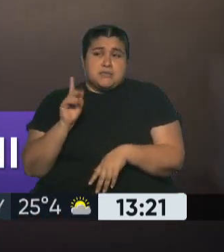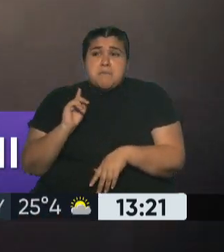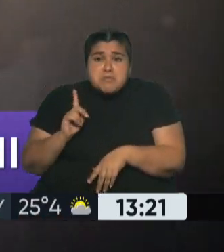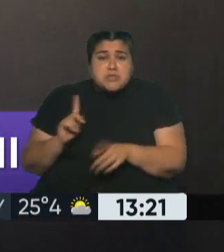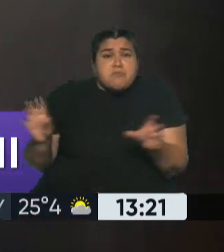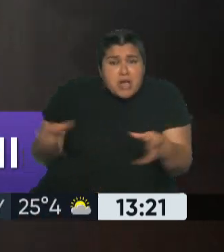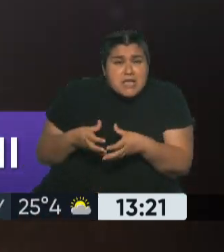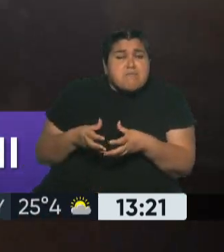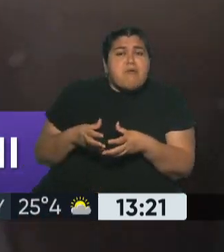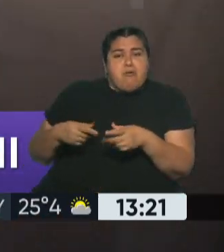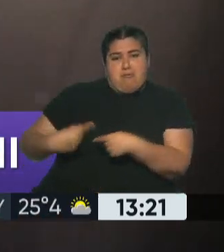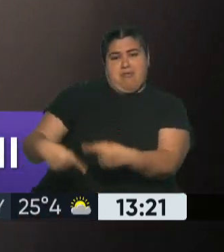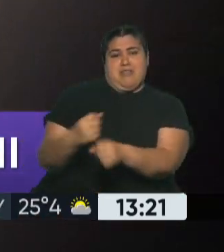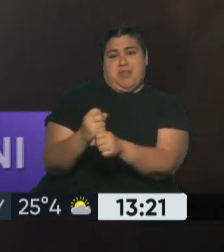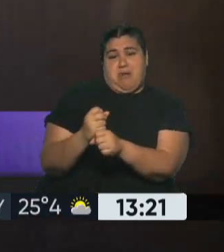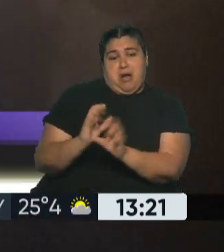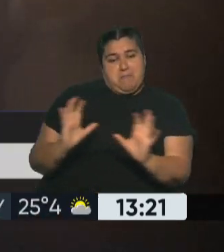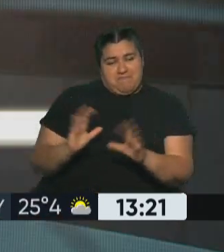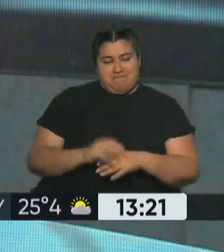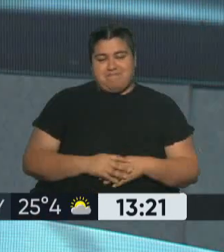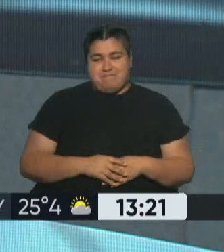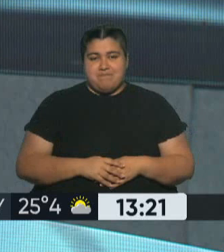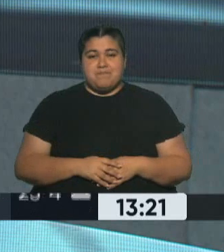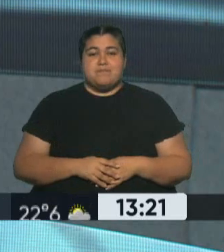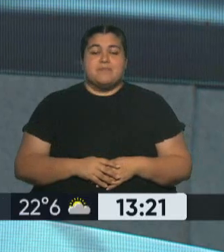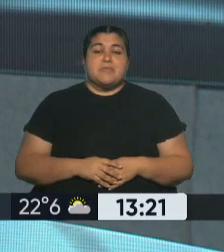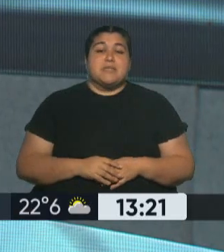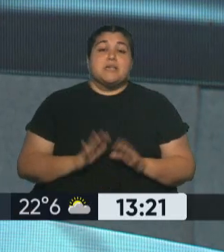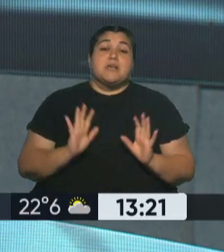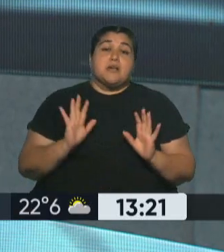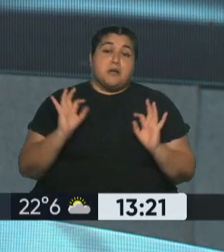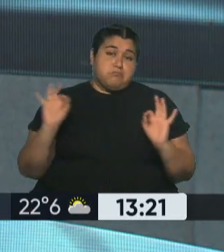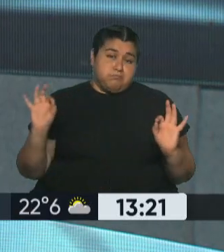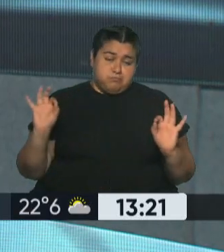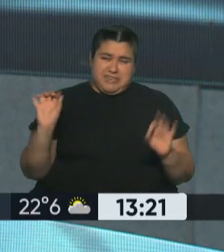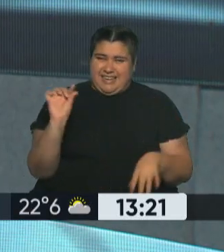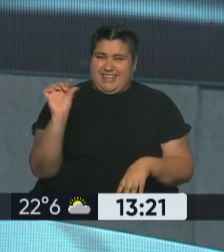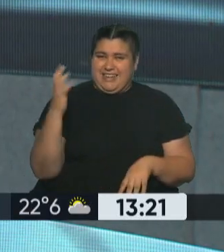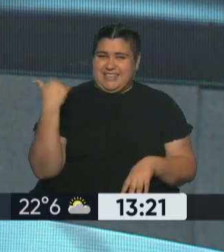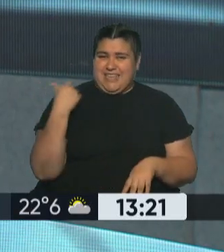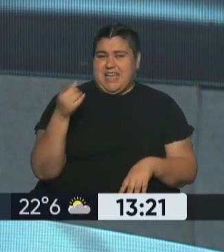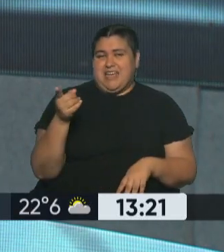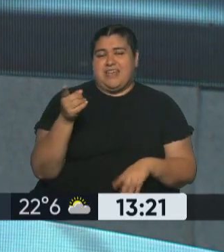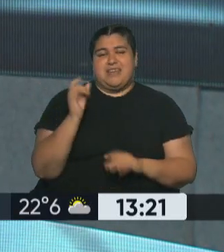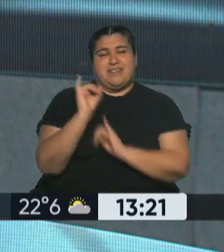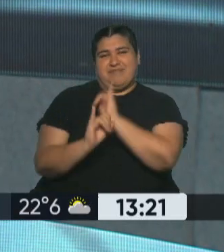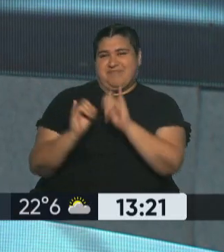vaar a Lombardo muy bien ra bueno í está lo que hace pocos minutos en uno de los joles del aeroparque